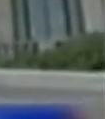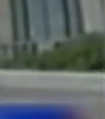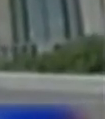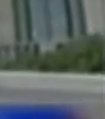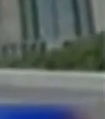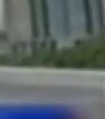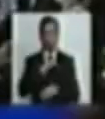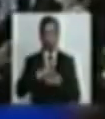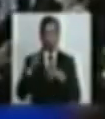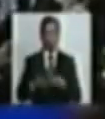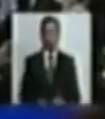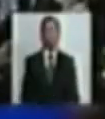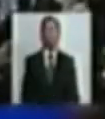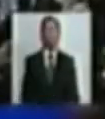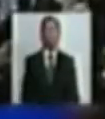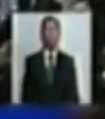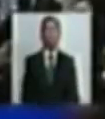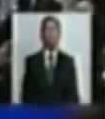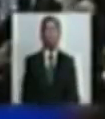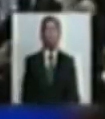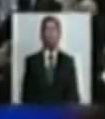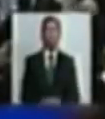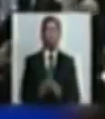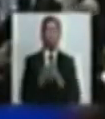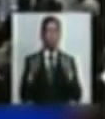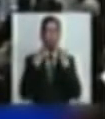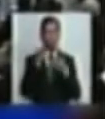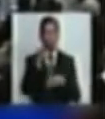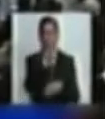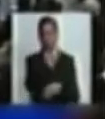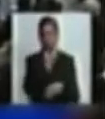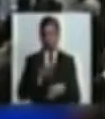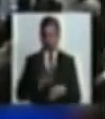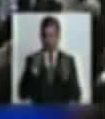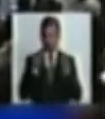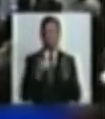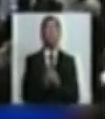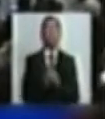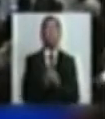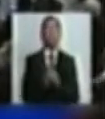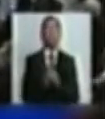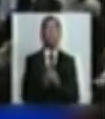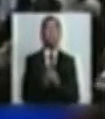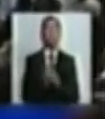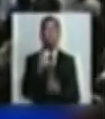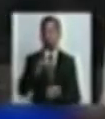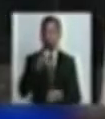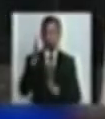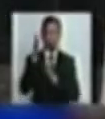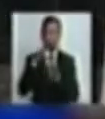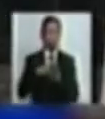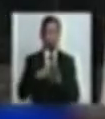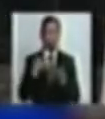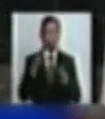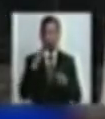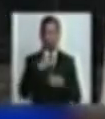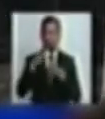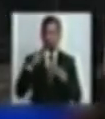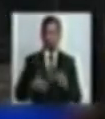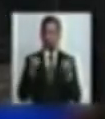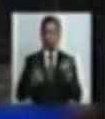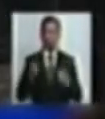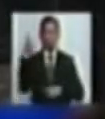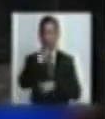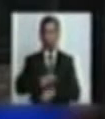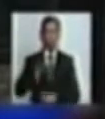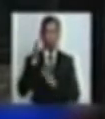Unidas. Por lo tanto, esto amerita responsabilidades, obligaciones, por lo tanto el fallo es vinculante para todos